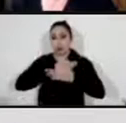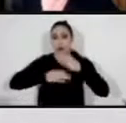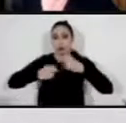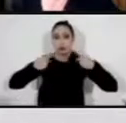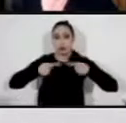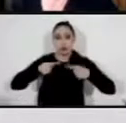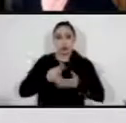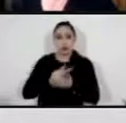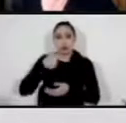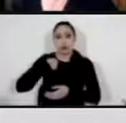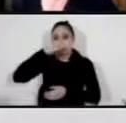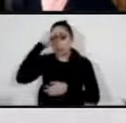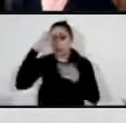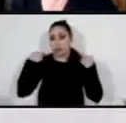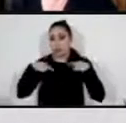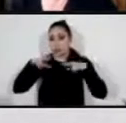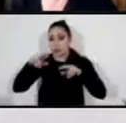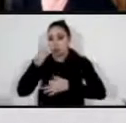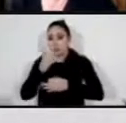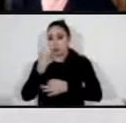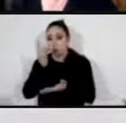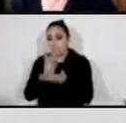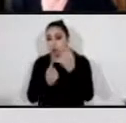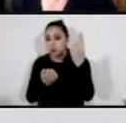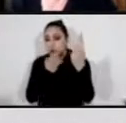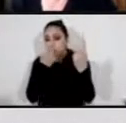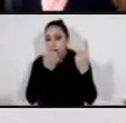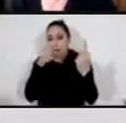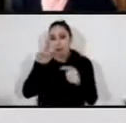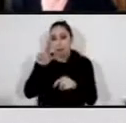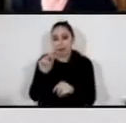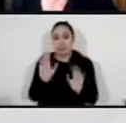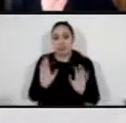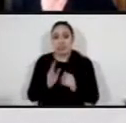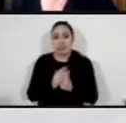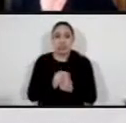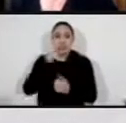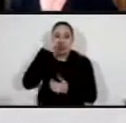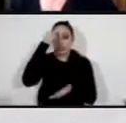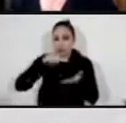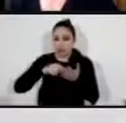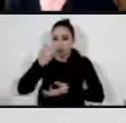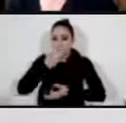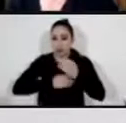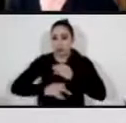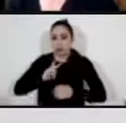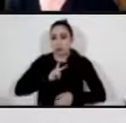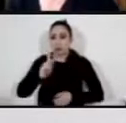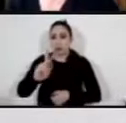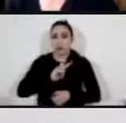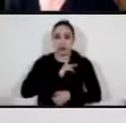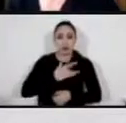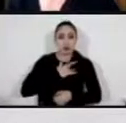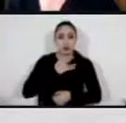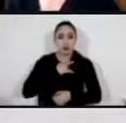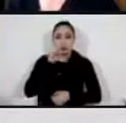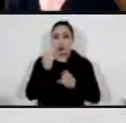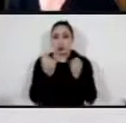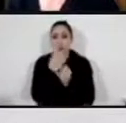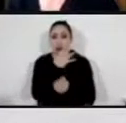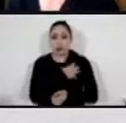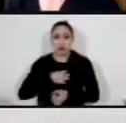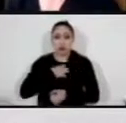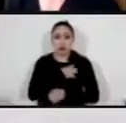Colegio de Cronistas. Pero bueno, quiero decir, yo creo que ahí compartimos todos, ¿no?, el mismo entusiasmo, la misma alegría por recibir